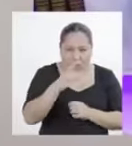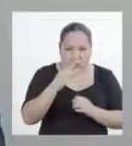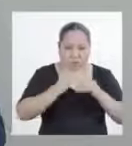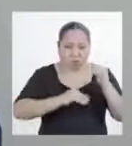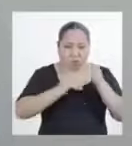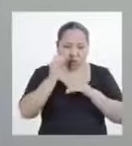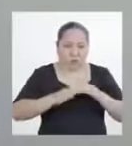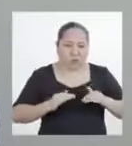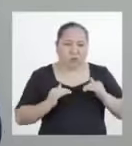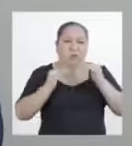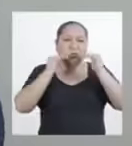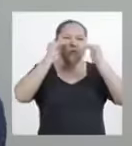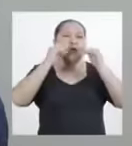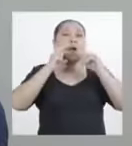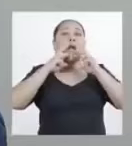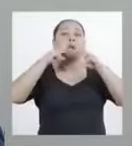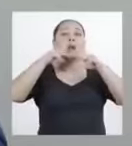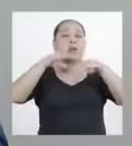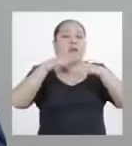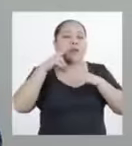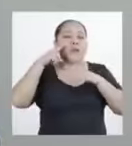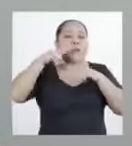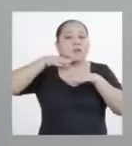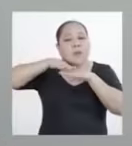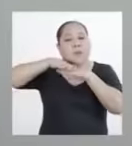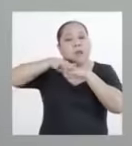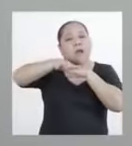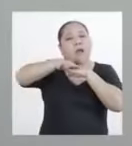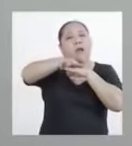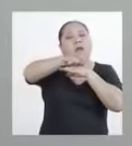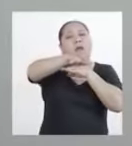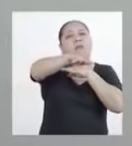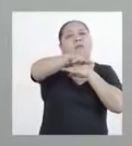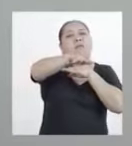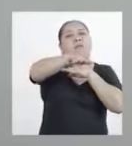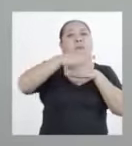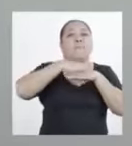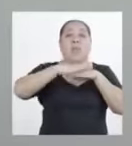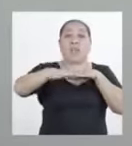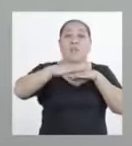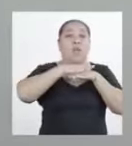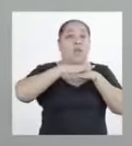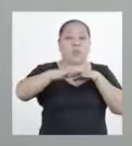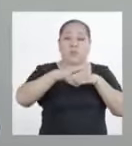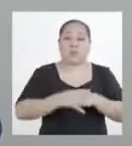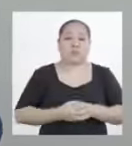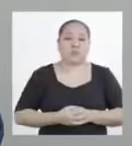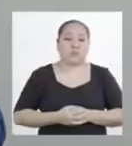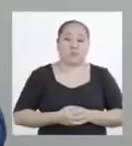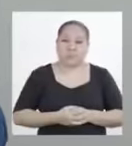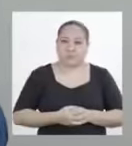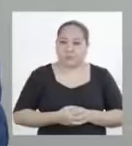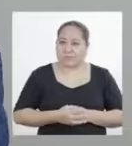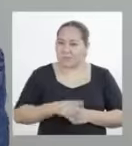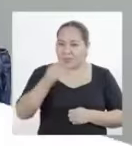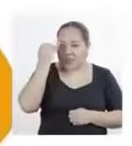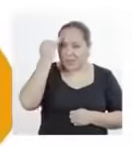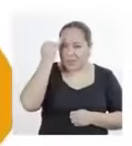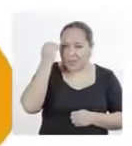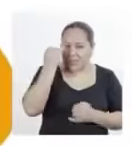ojos Y cuando nos subimos a una torre junto al mar, vemos que el mar se extiende hasta su límite Que es plano, plano,